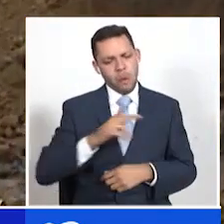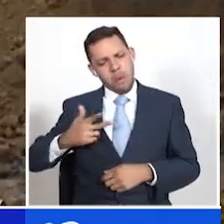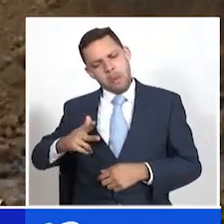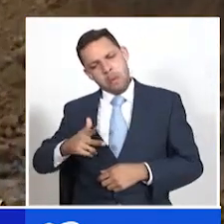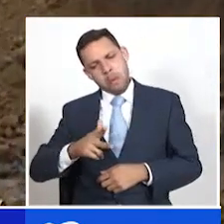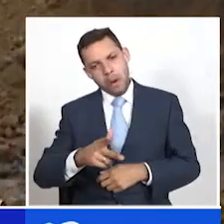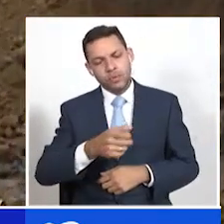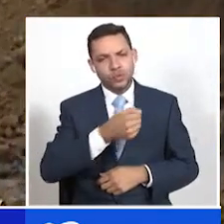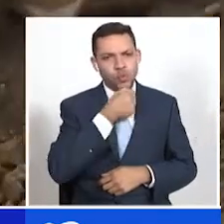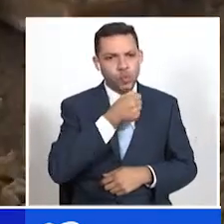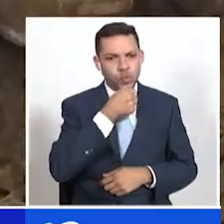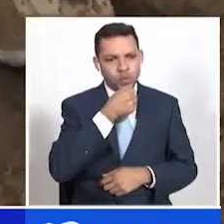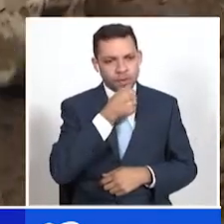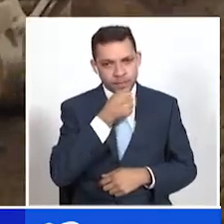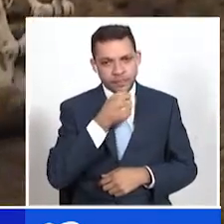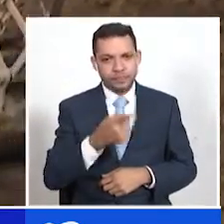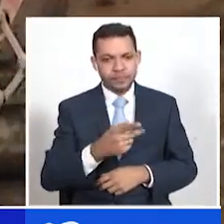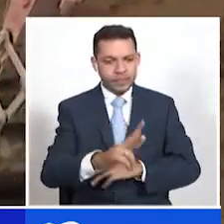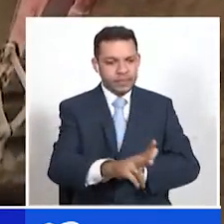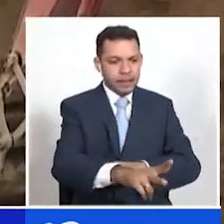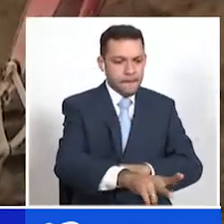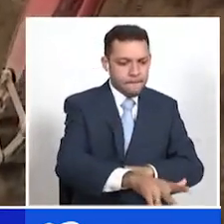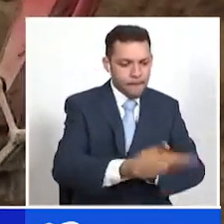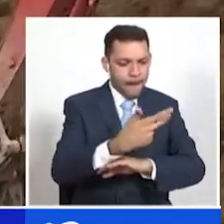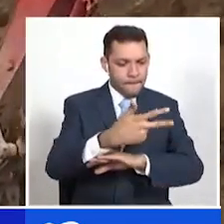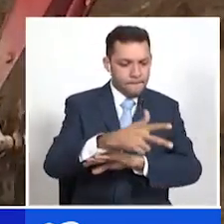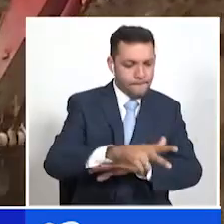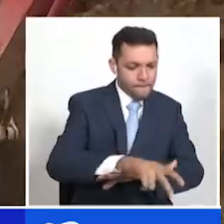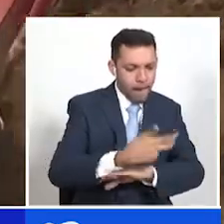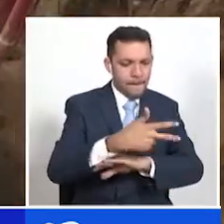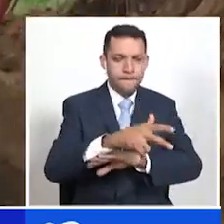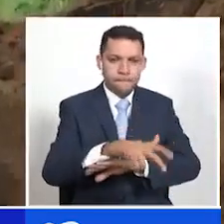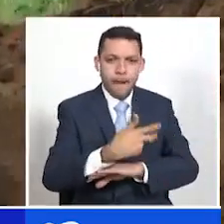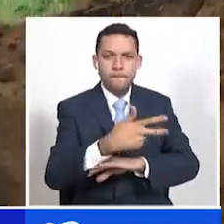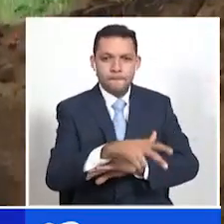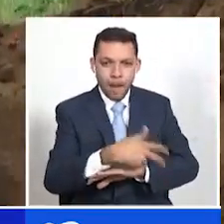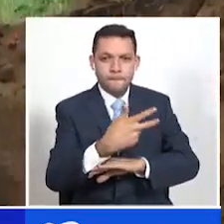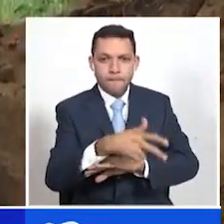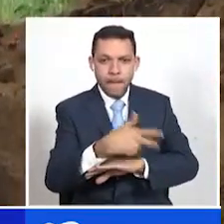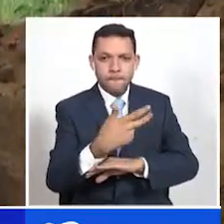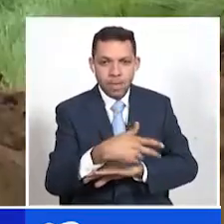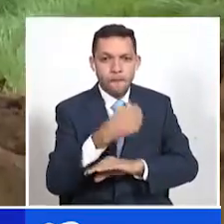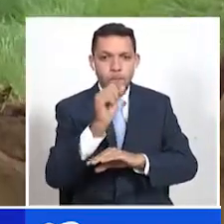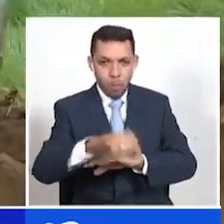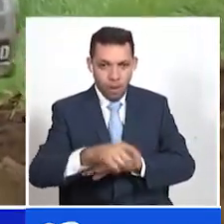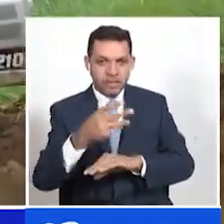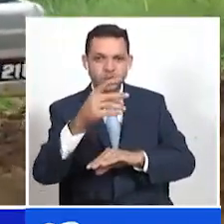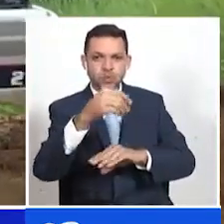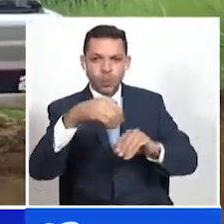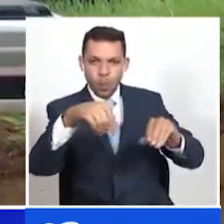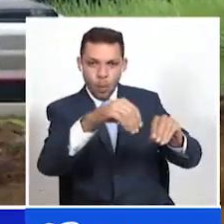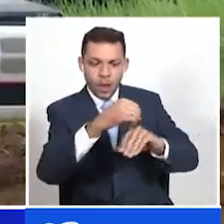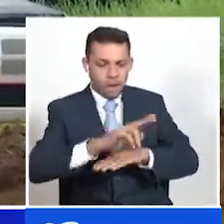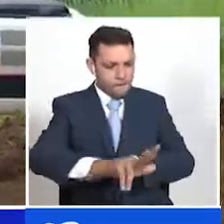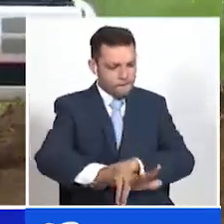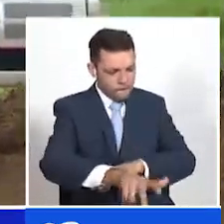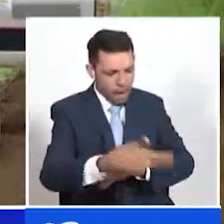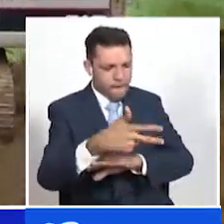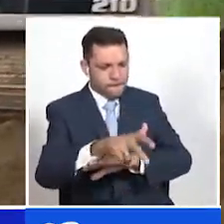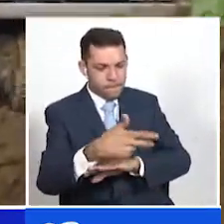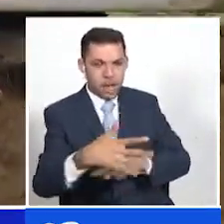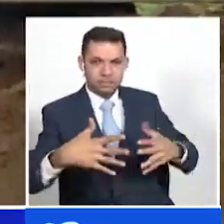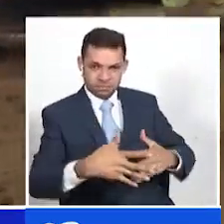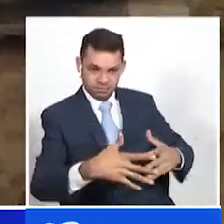buena noticia de que estaban las dos retroexcavadoras ya trabajando sobre la zona, sacando la tierra, como ustedes observan, estableciendo unos